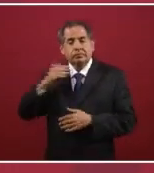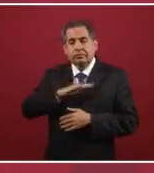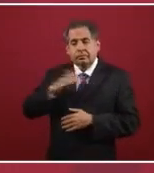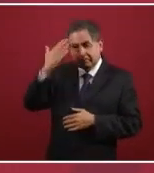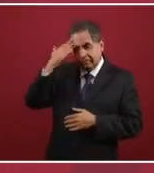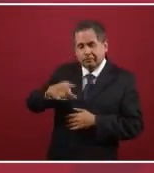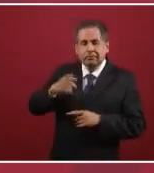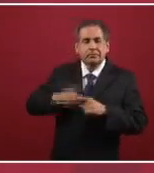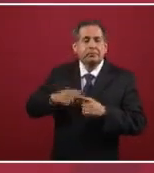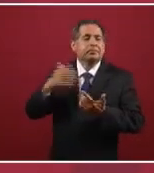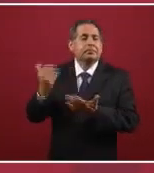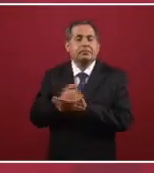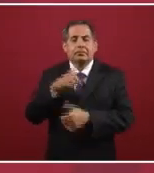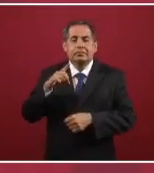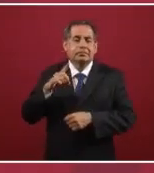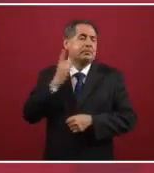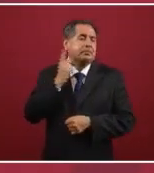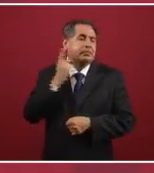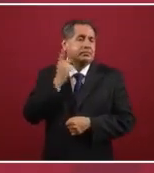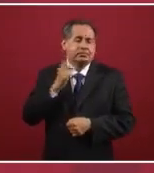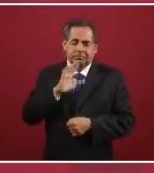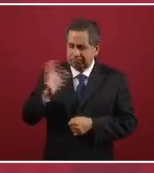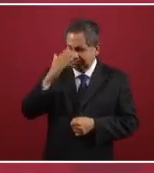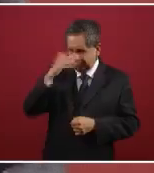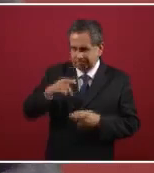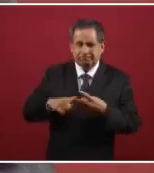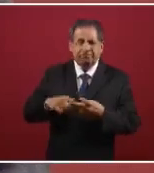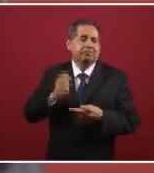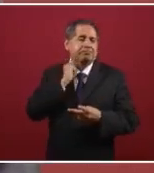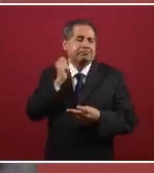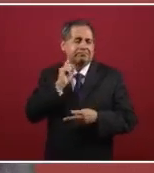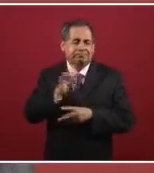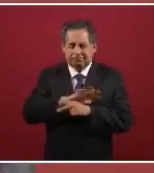ser diputados, quiénes iban a ser senadores.